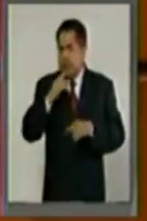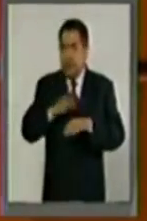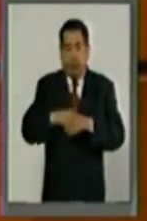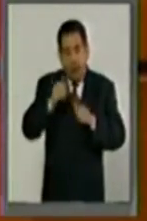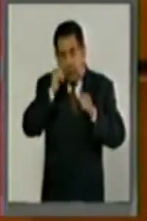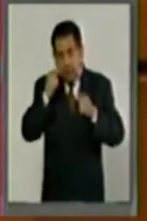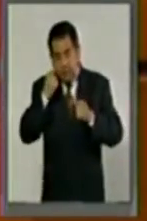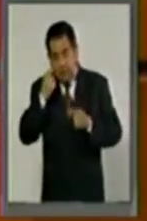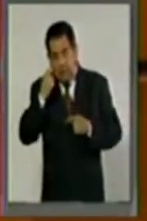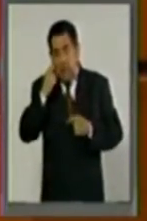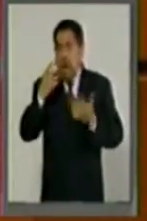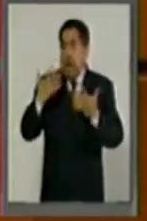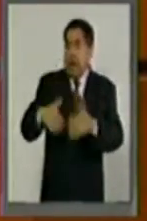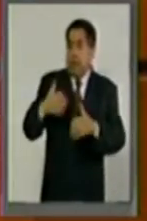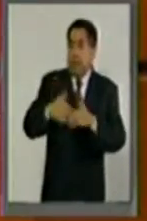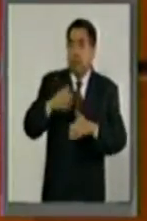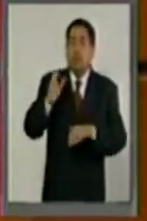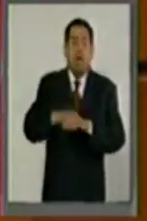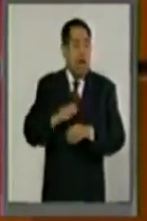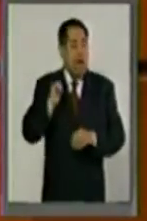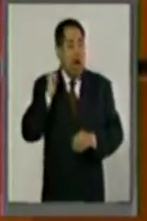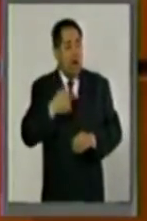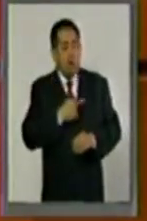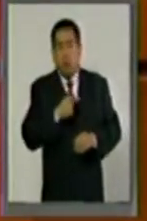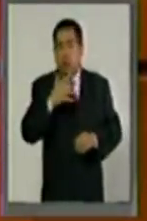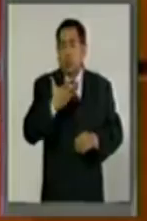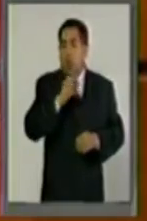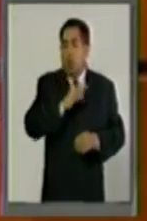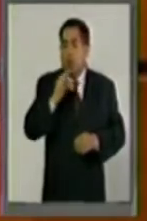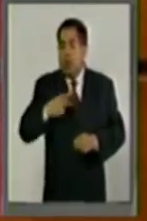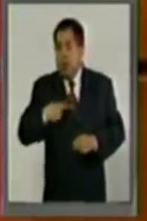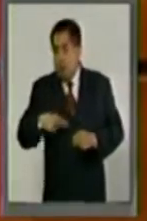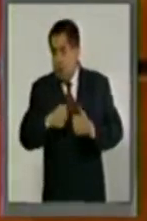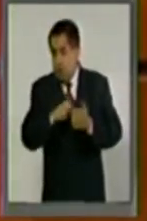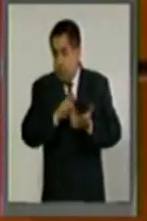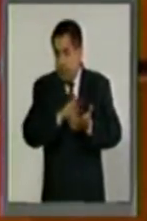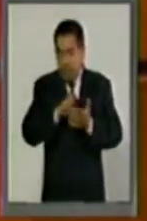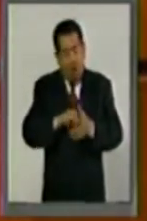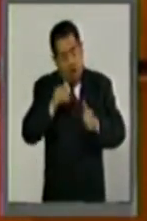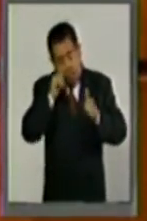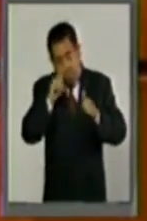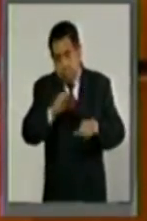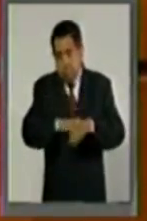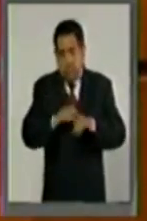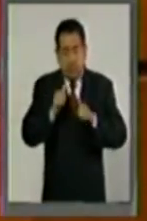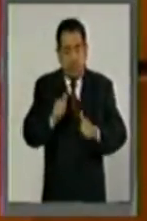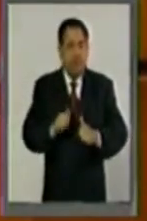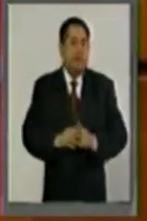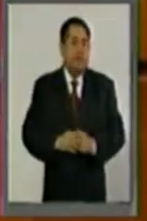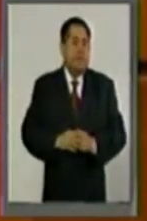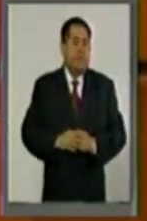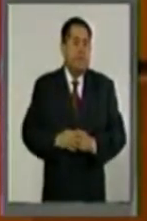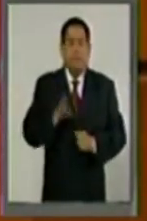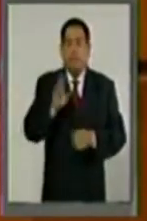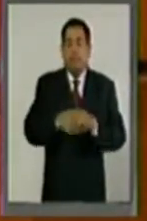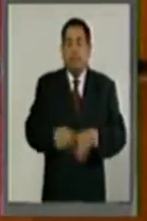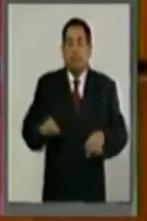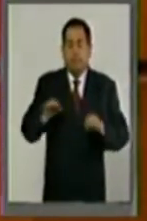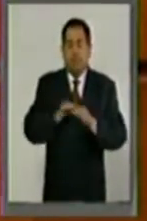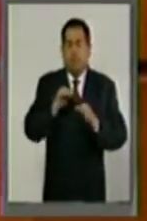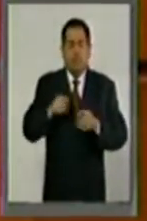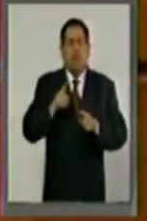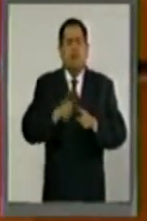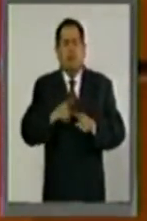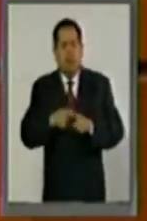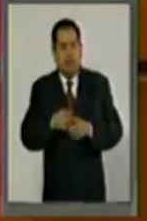preferencia a empresas que tengan al menos el 5% de personas con discapacidad. Cabe resaltar que entre las líneas de